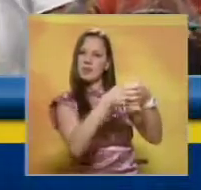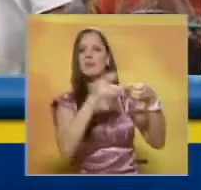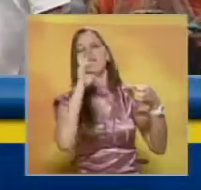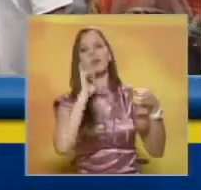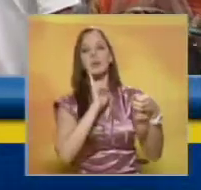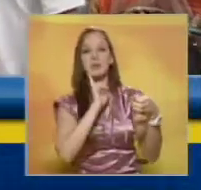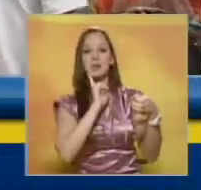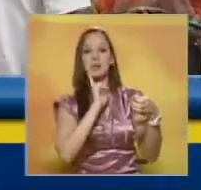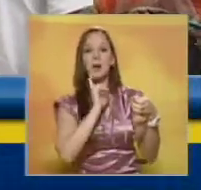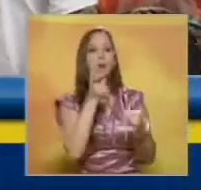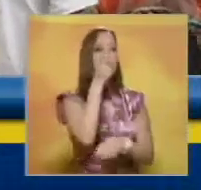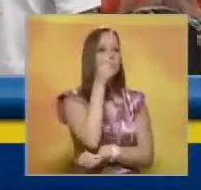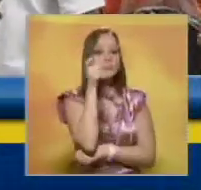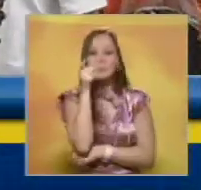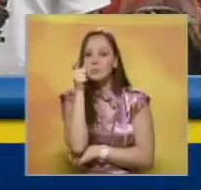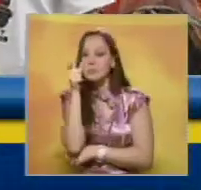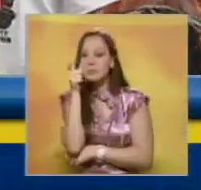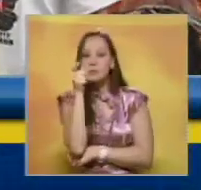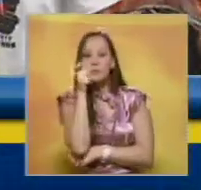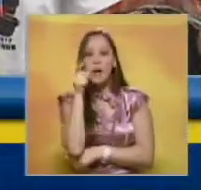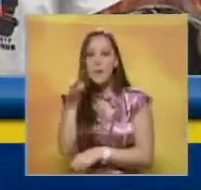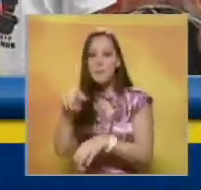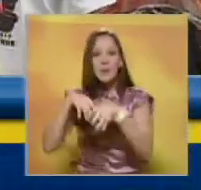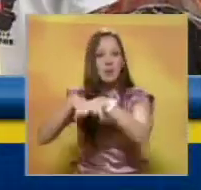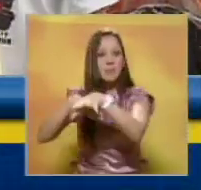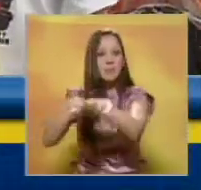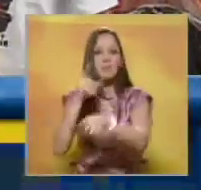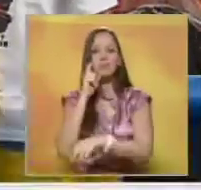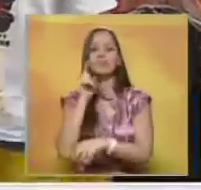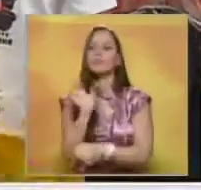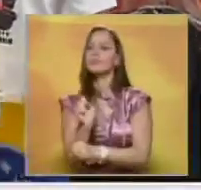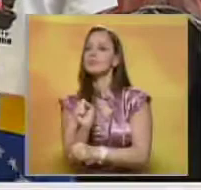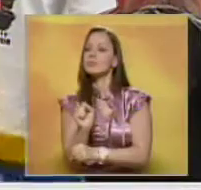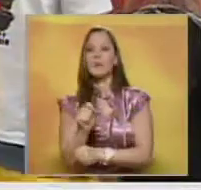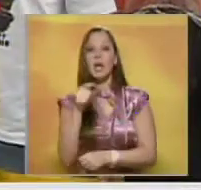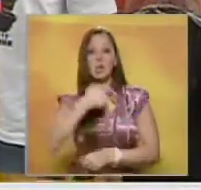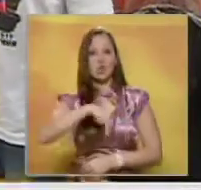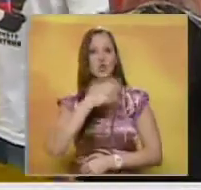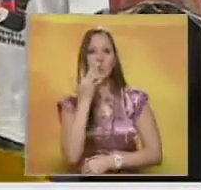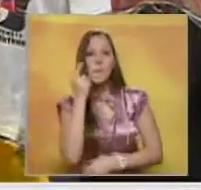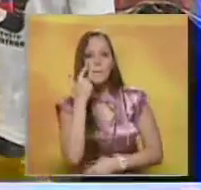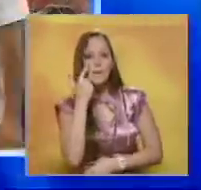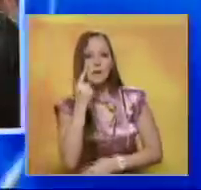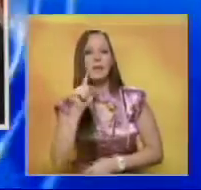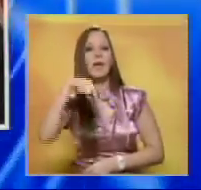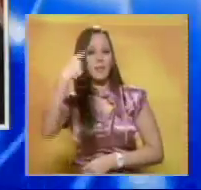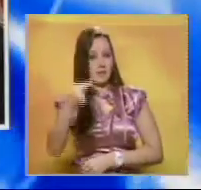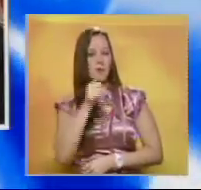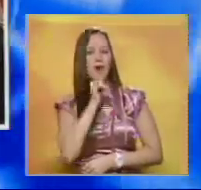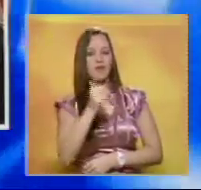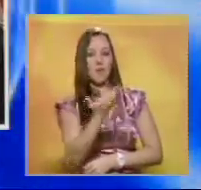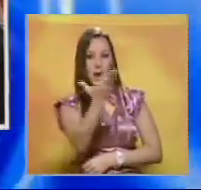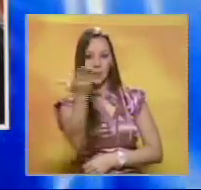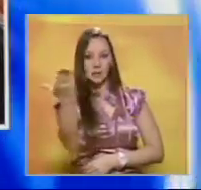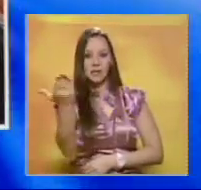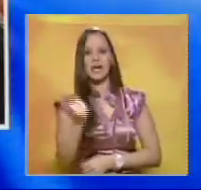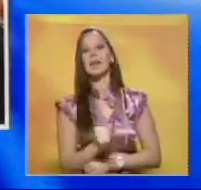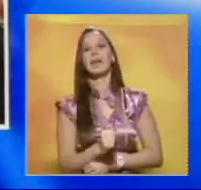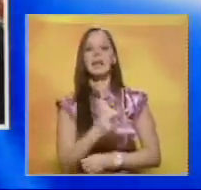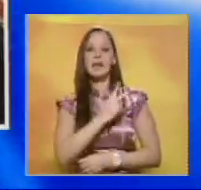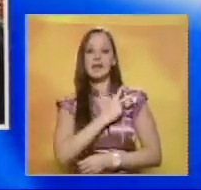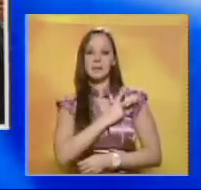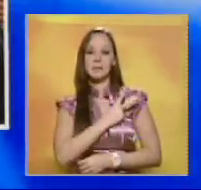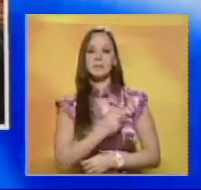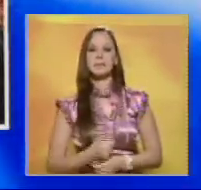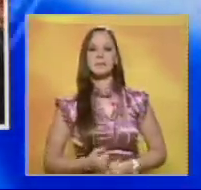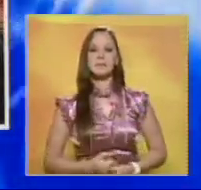Bolivariana custodiando esta movilización. Nosotros vamos a estar muy pendientes de esta concentración y les llevaremos todos los detalles a través de la emisión